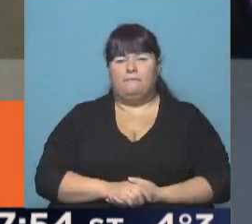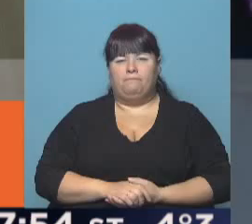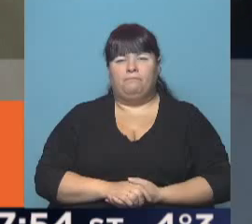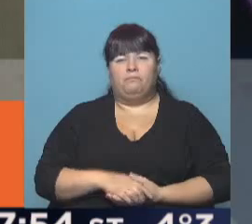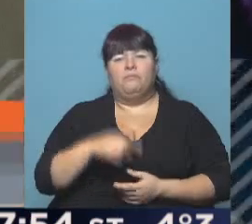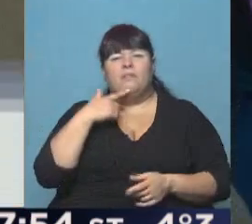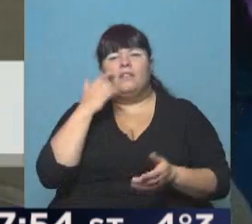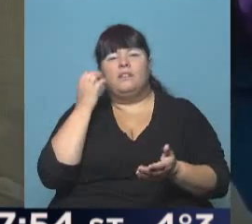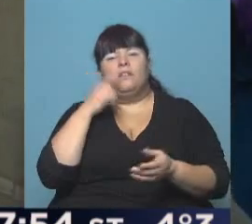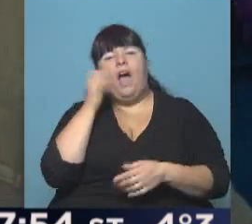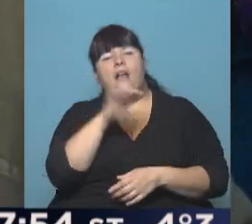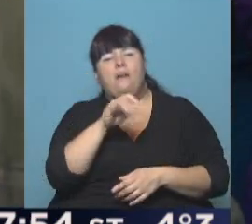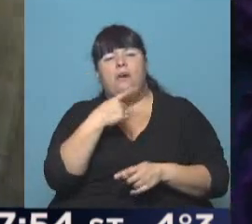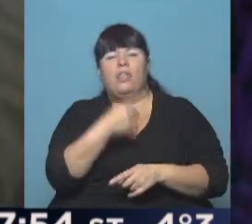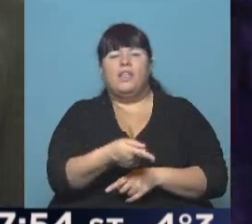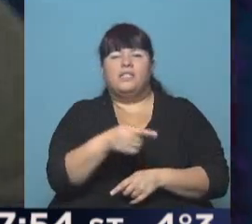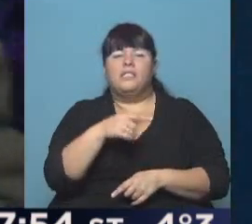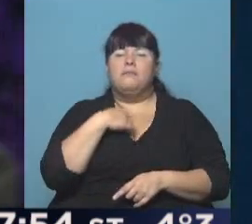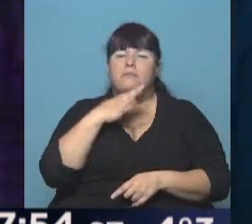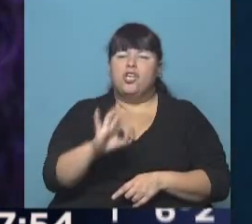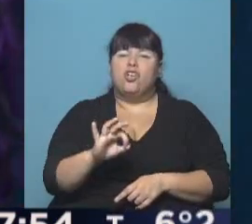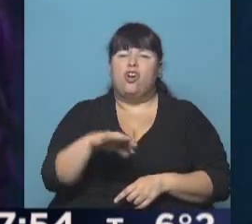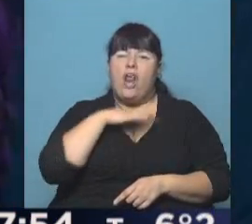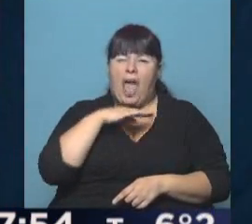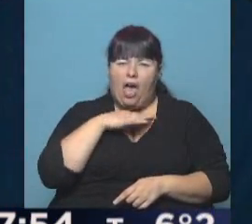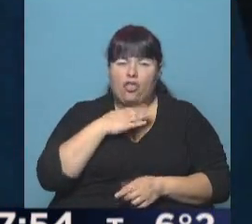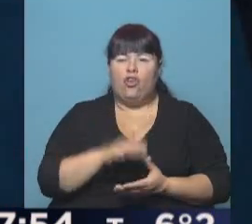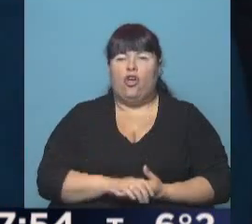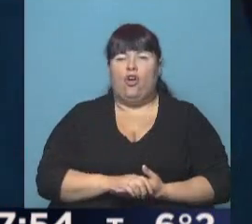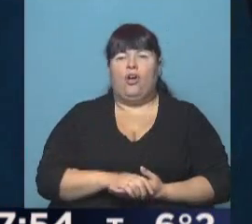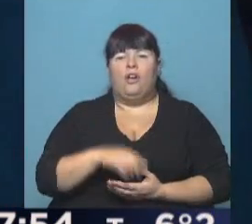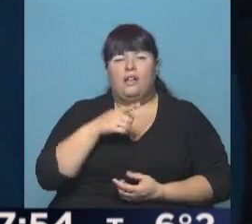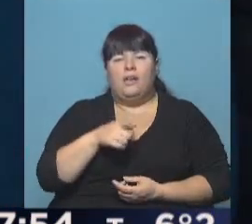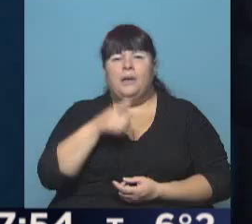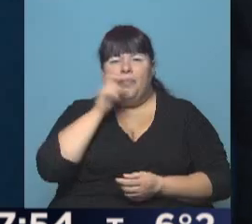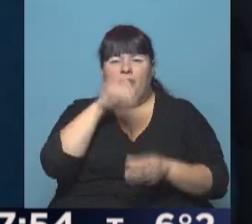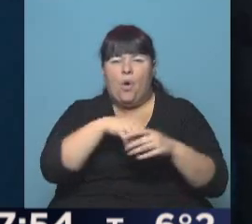lo han manchado con diciéndole que él es un ladrón, que él a una